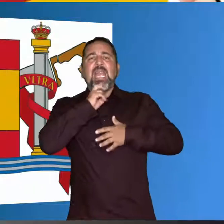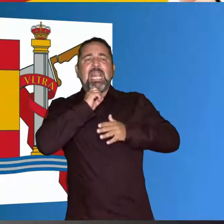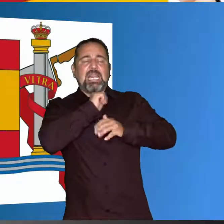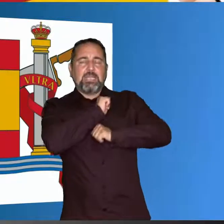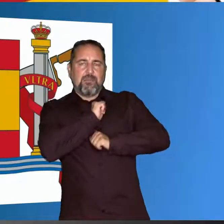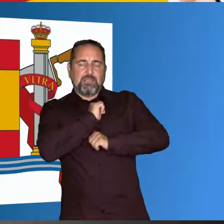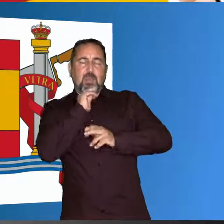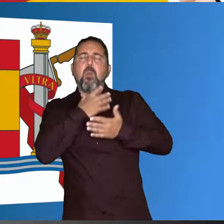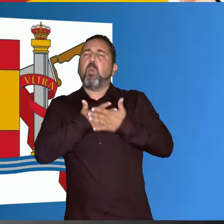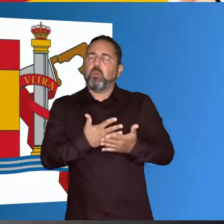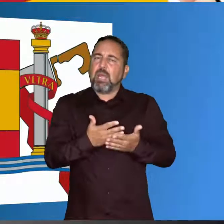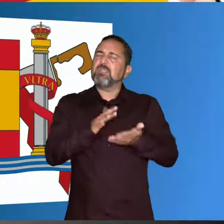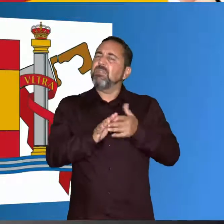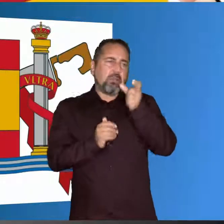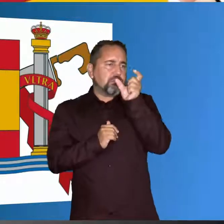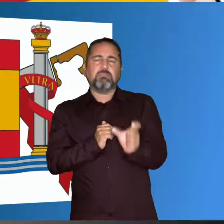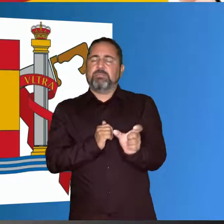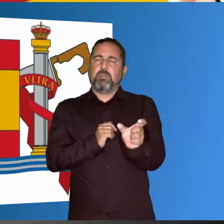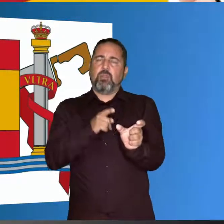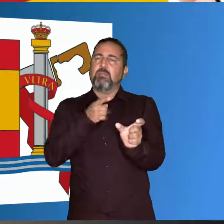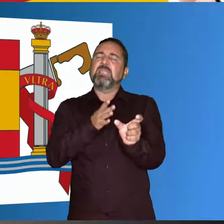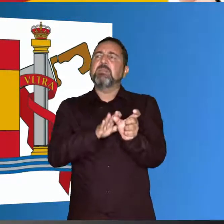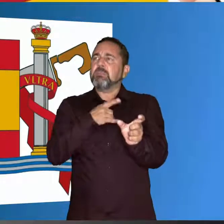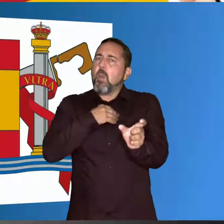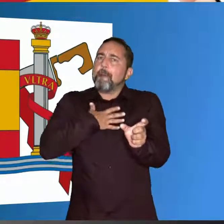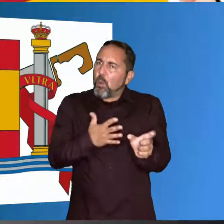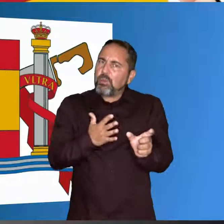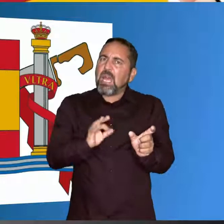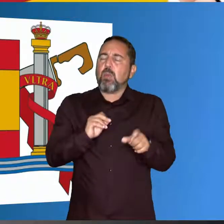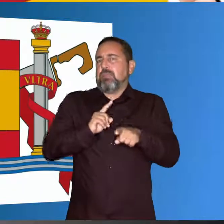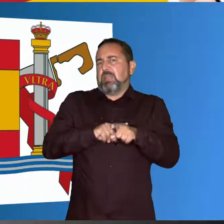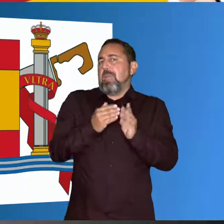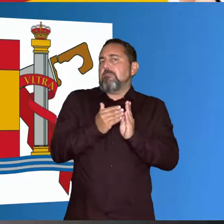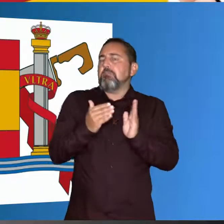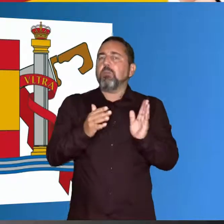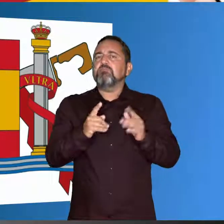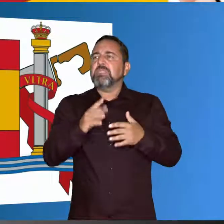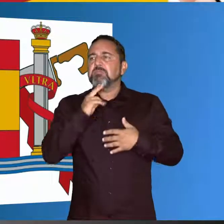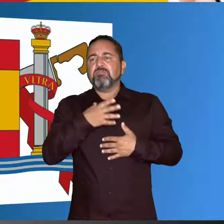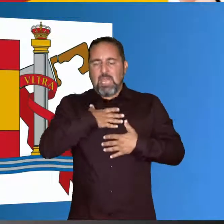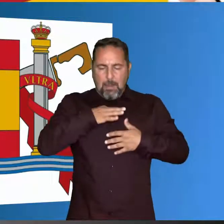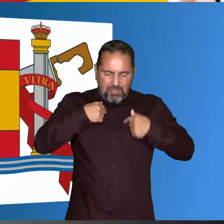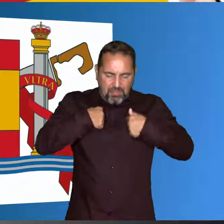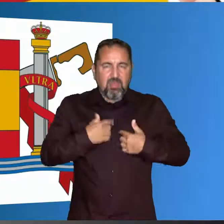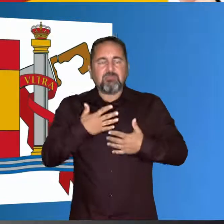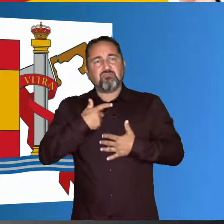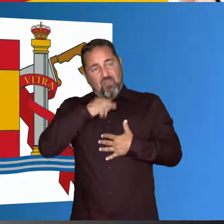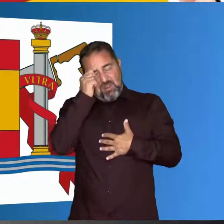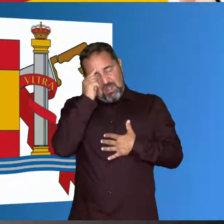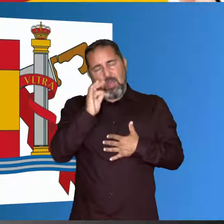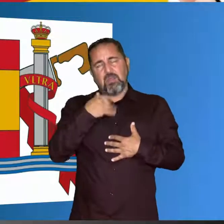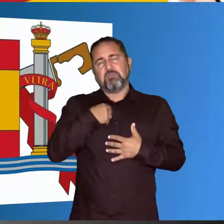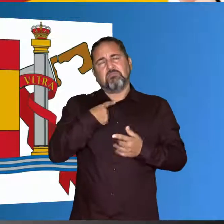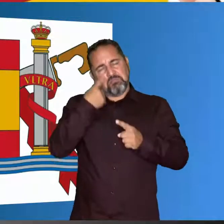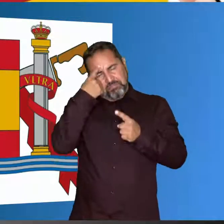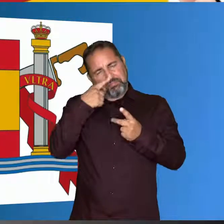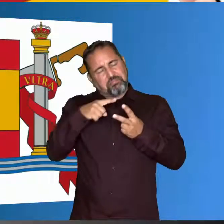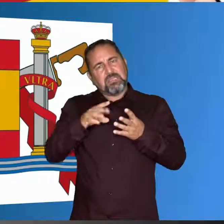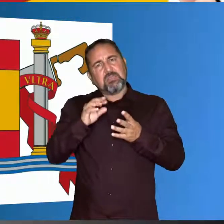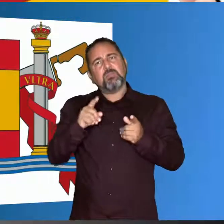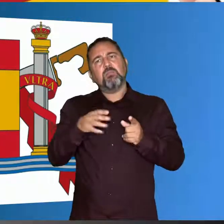Un reservista voluntario es una persona que desea aportar de forma voluntaria y temporalmente sus capacidades, habilidades y